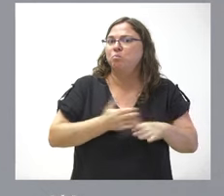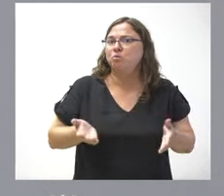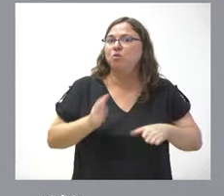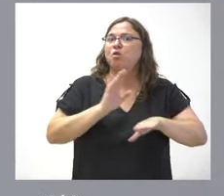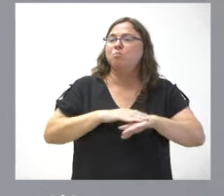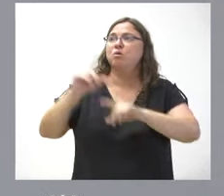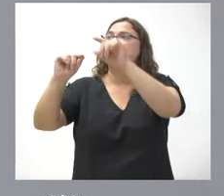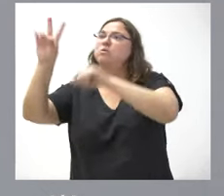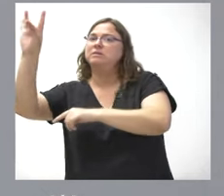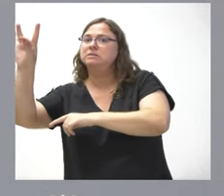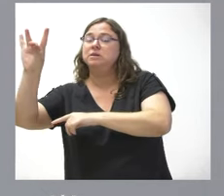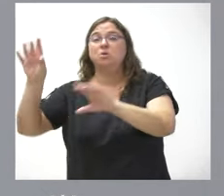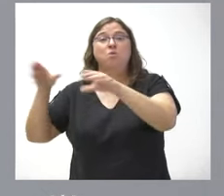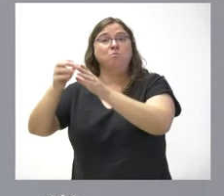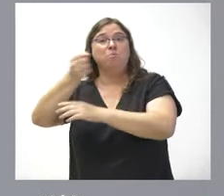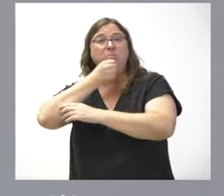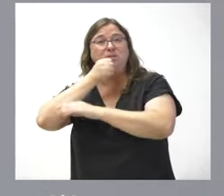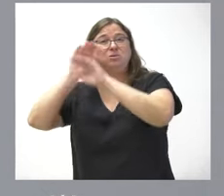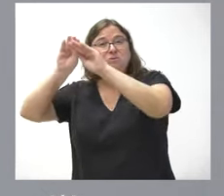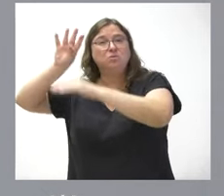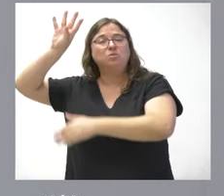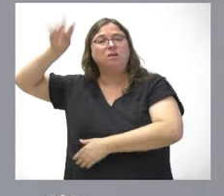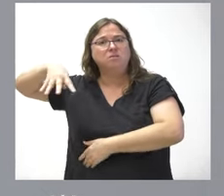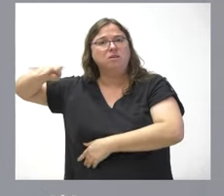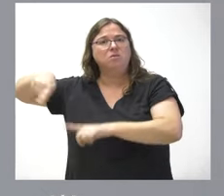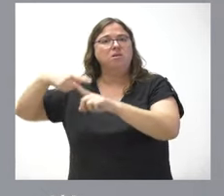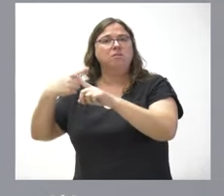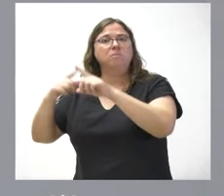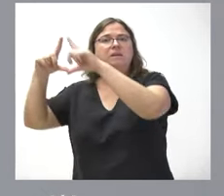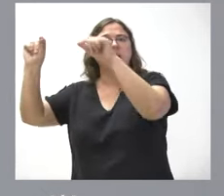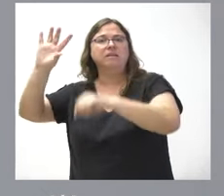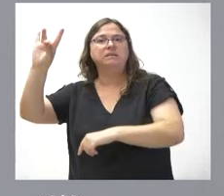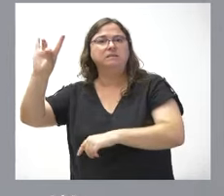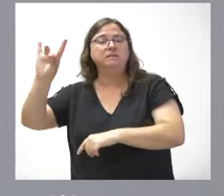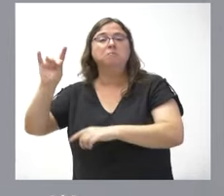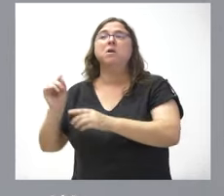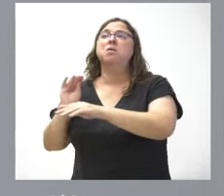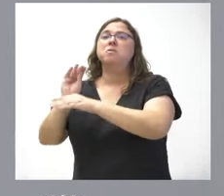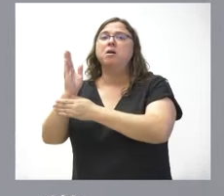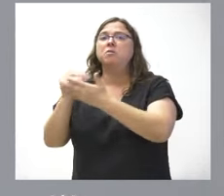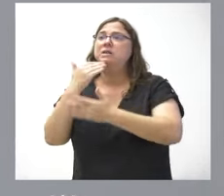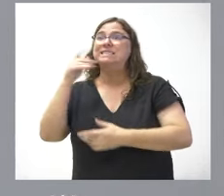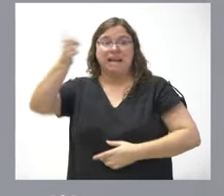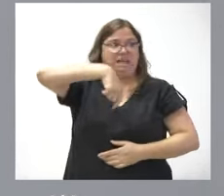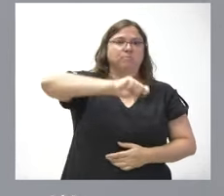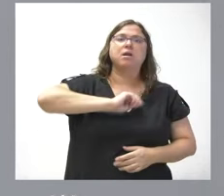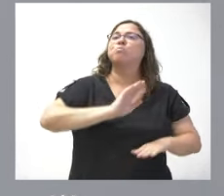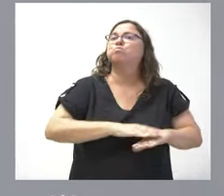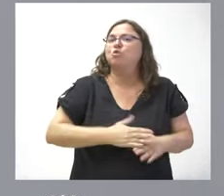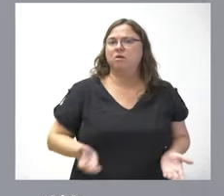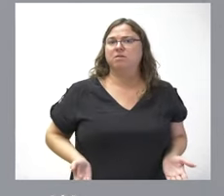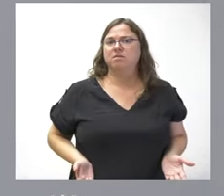100% un acuerdo firmado entre el partido socialista de Cataluña y esquerra republicana para de financiación autonómica de toda España no